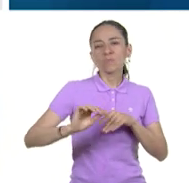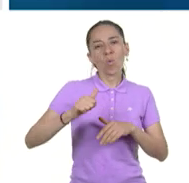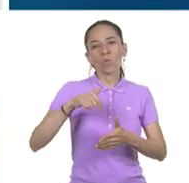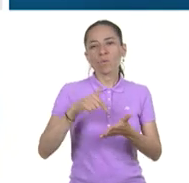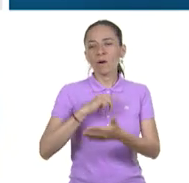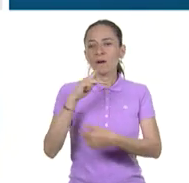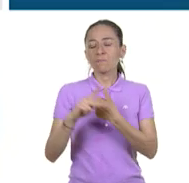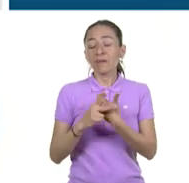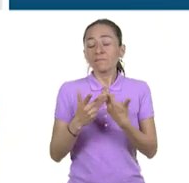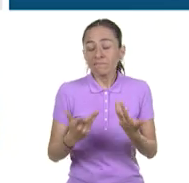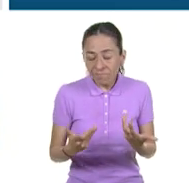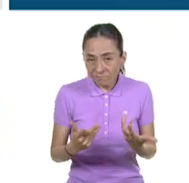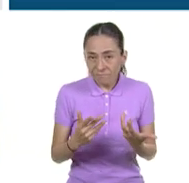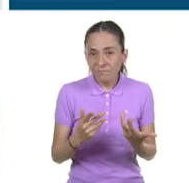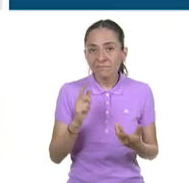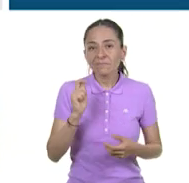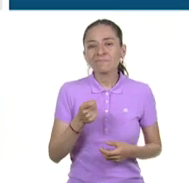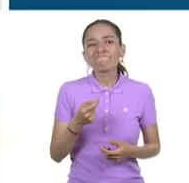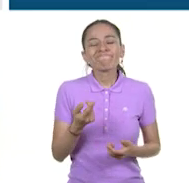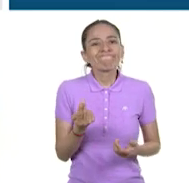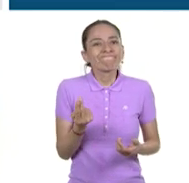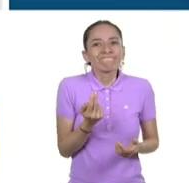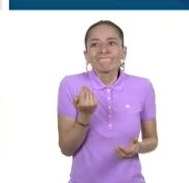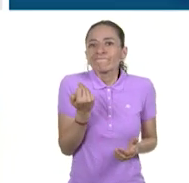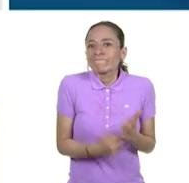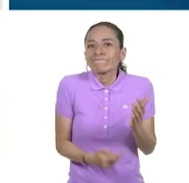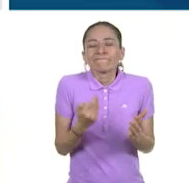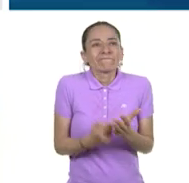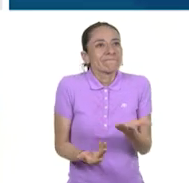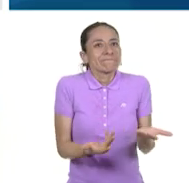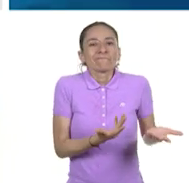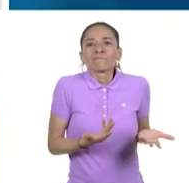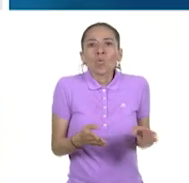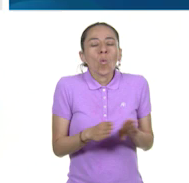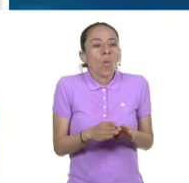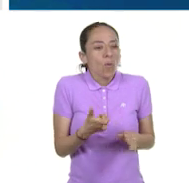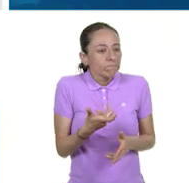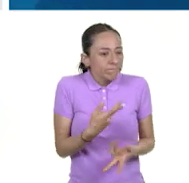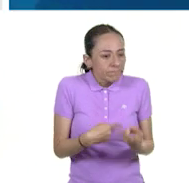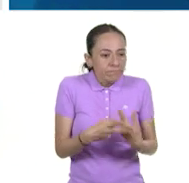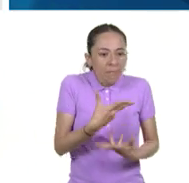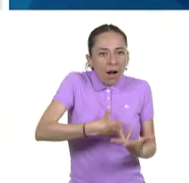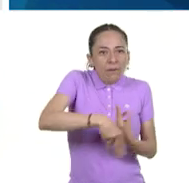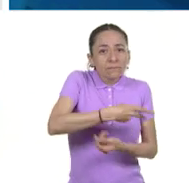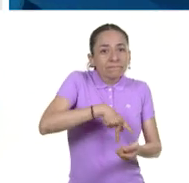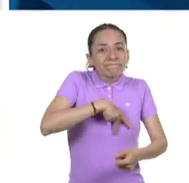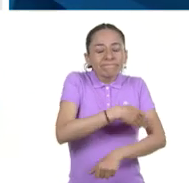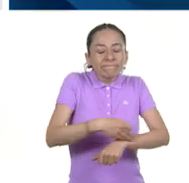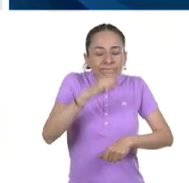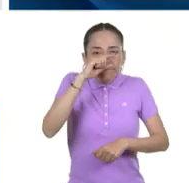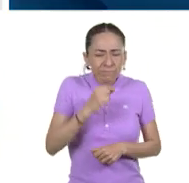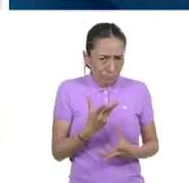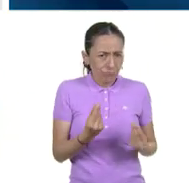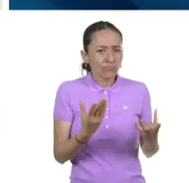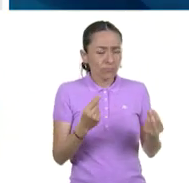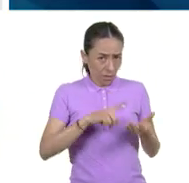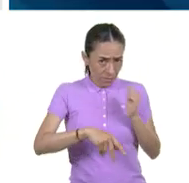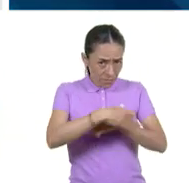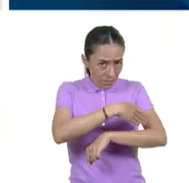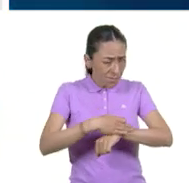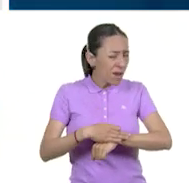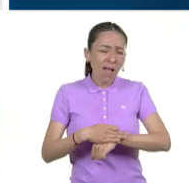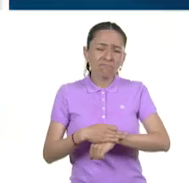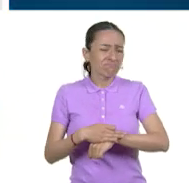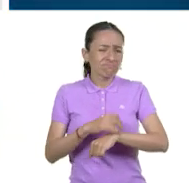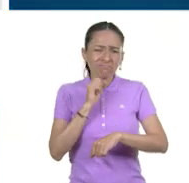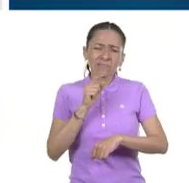necesidad de seguir, de tener un sustento para su familia Son demasiados y no nada más en mi familia, de todos los estados yo